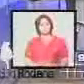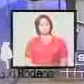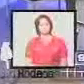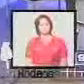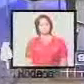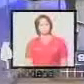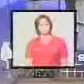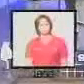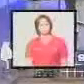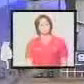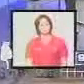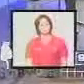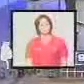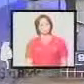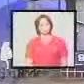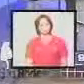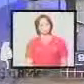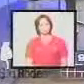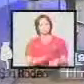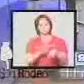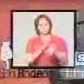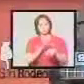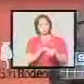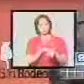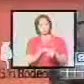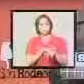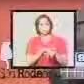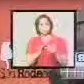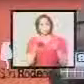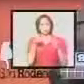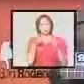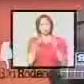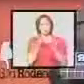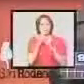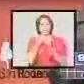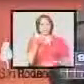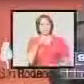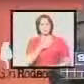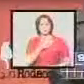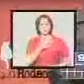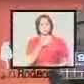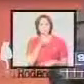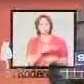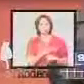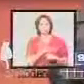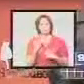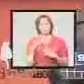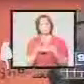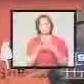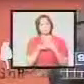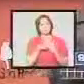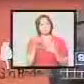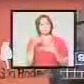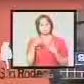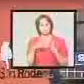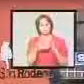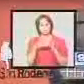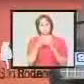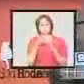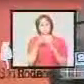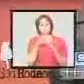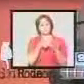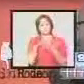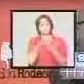sí. Sobre un hijo mío. Él pidió un préstamo de 10 millones para pagar la universidad